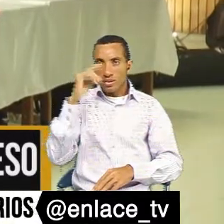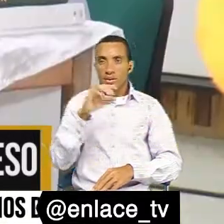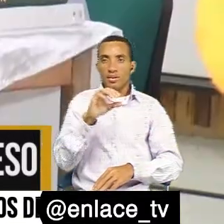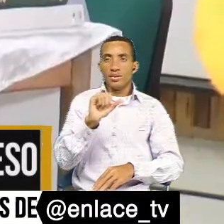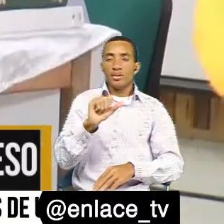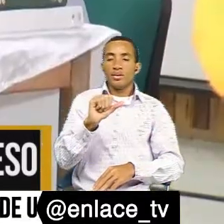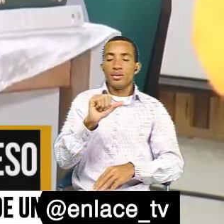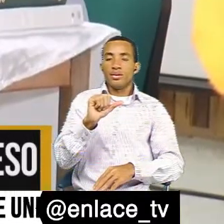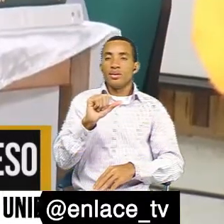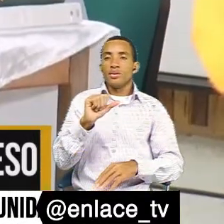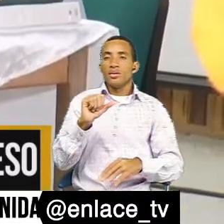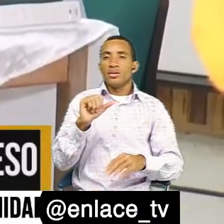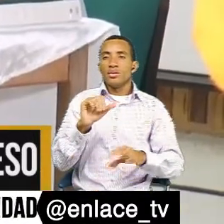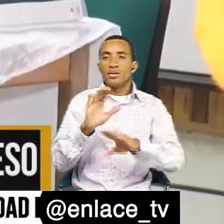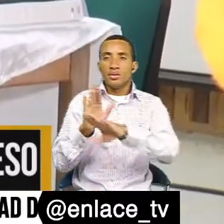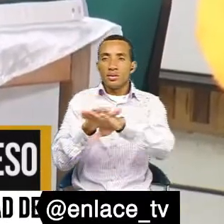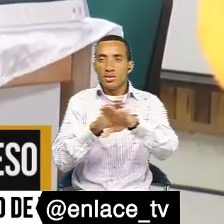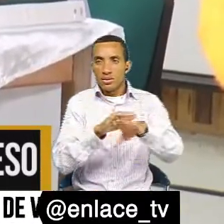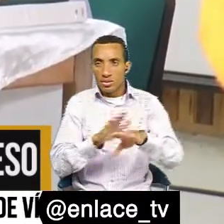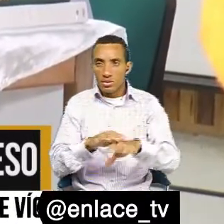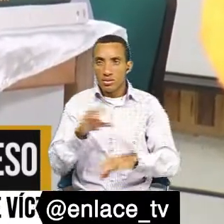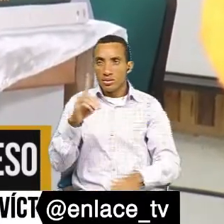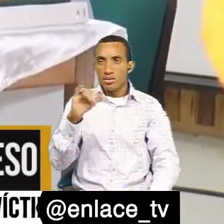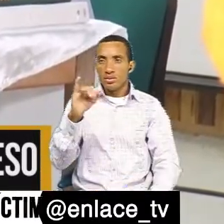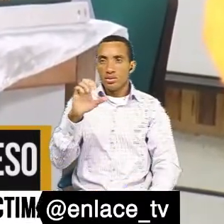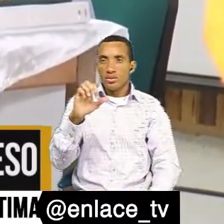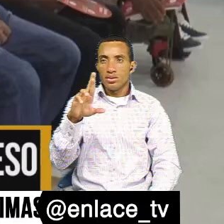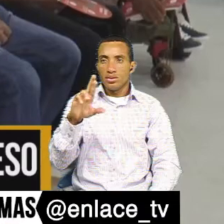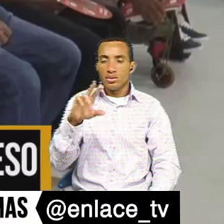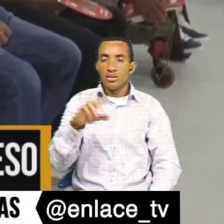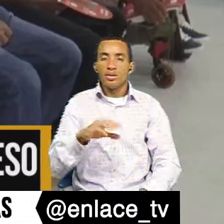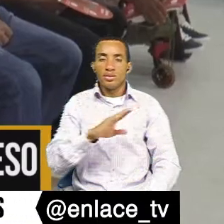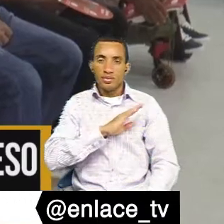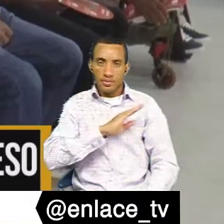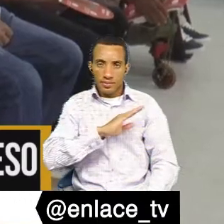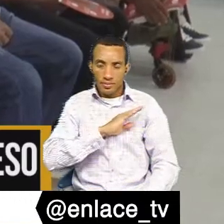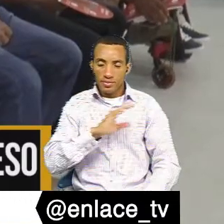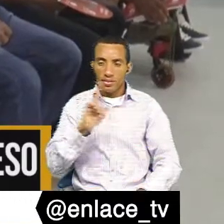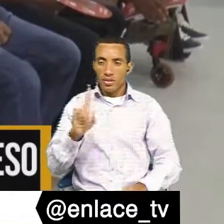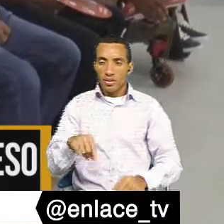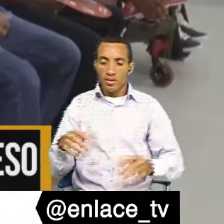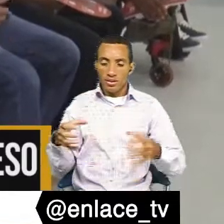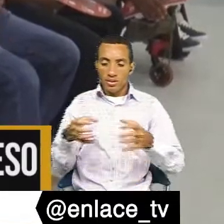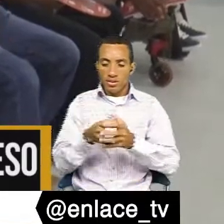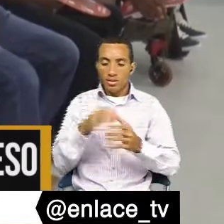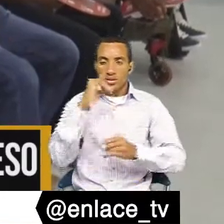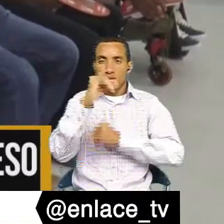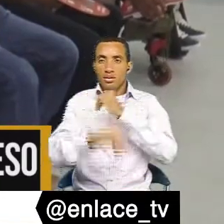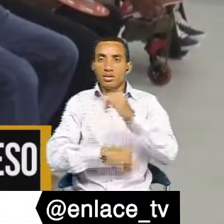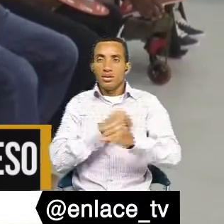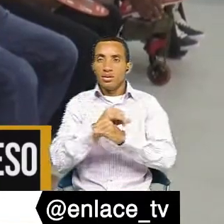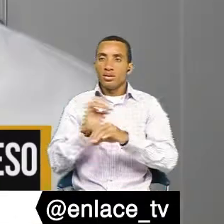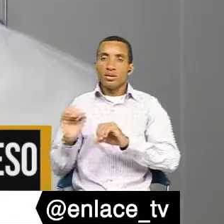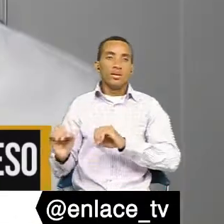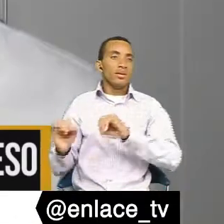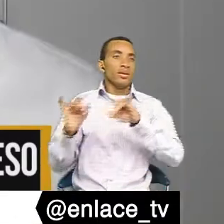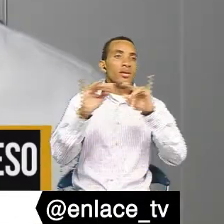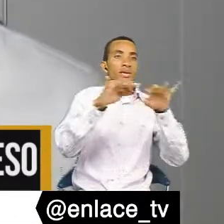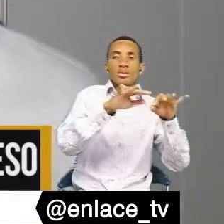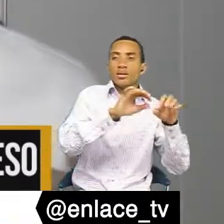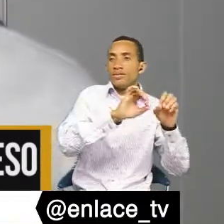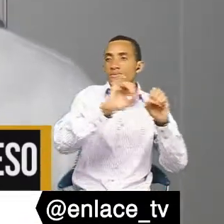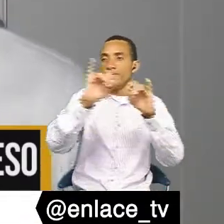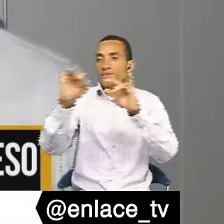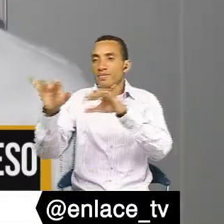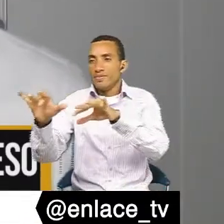la Cooperación Internacional del Reino de Suecia a través de su embajadora y la Organización Internacional para las Migraciones. Podemos decir que